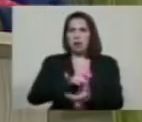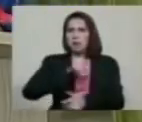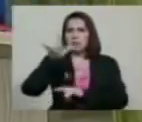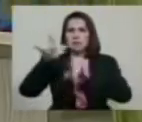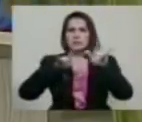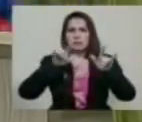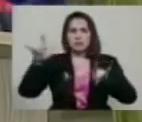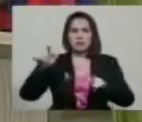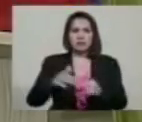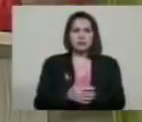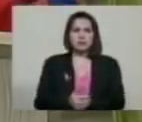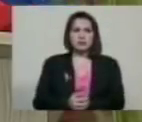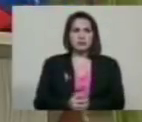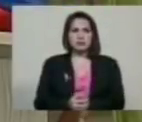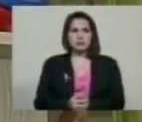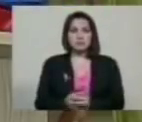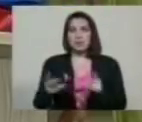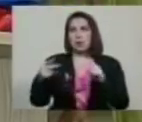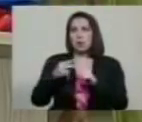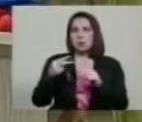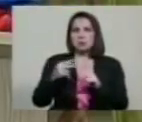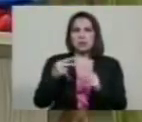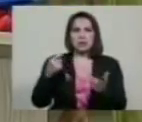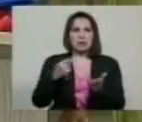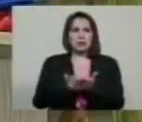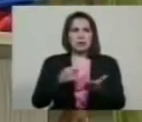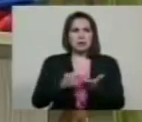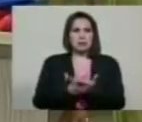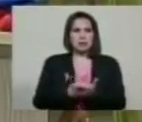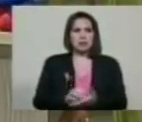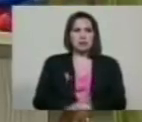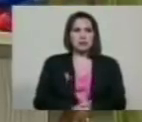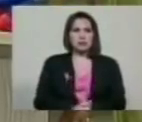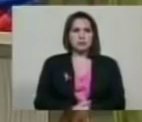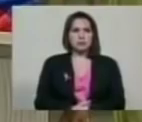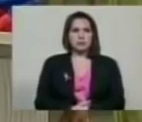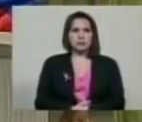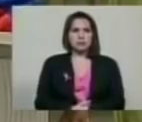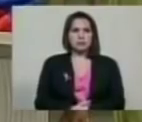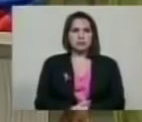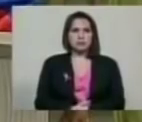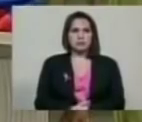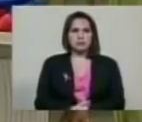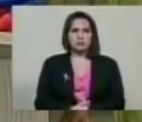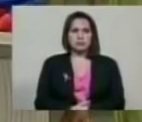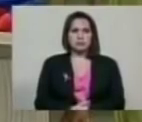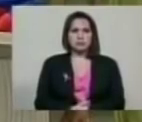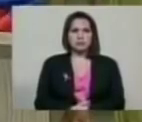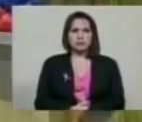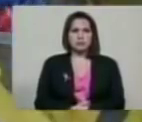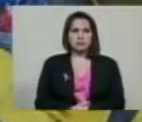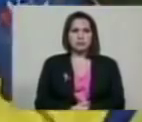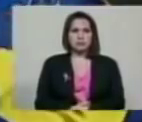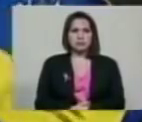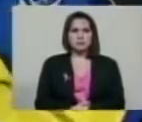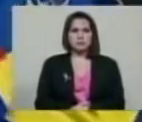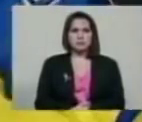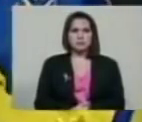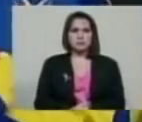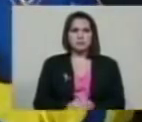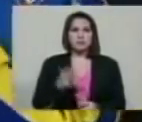avión, de los hoteles. A nosotros no nos para nada, ni nadie. Conseguimos la vía para que los muchachos